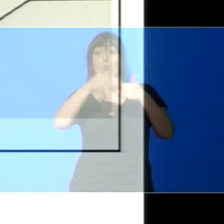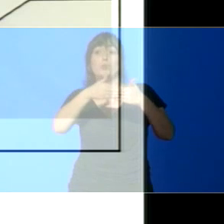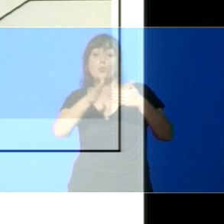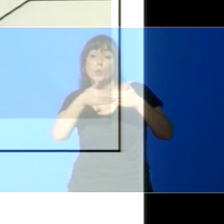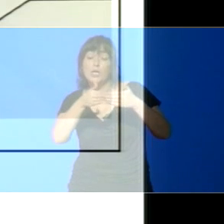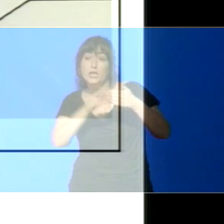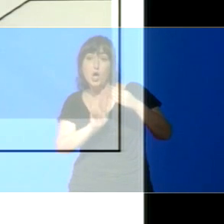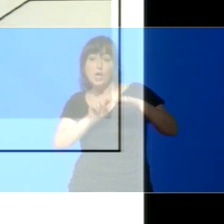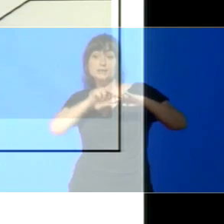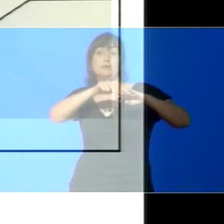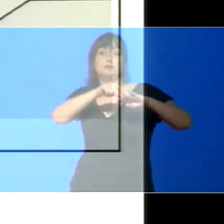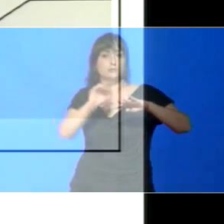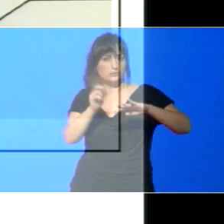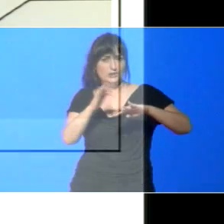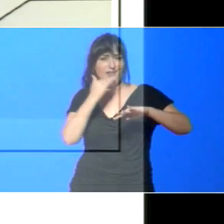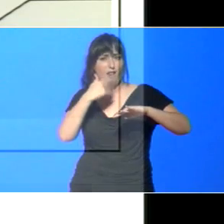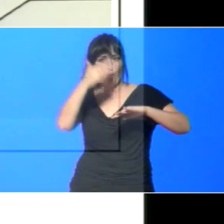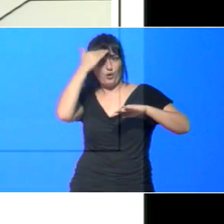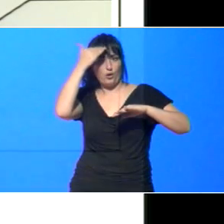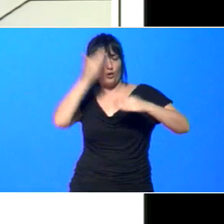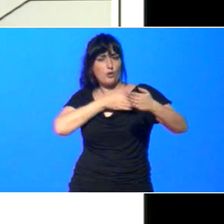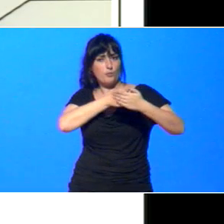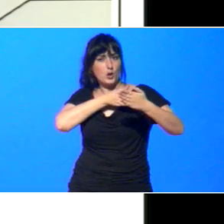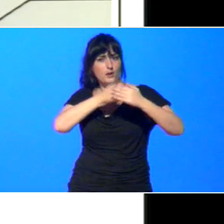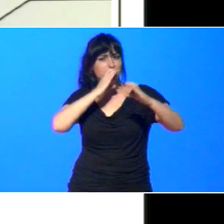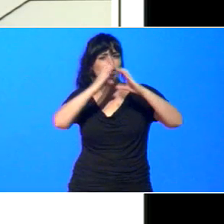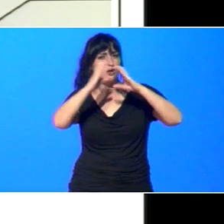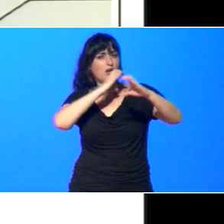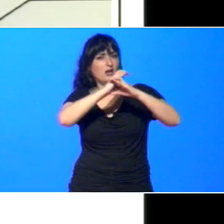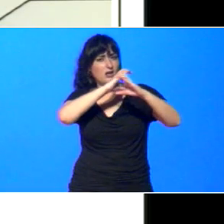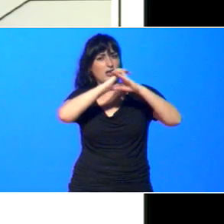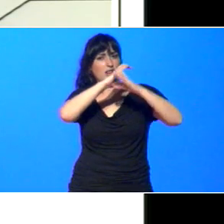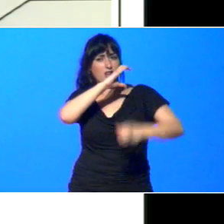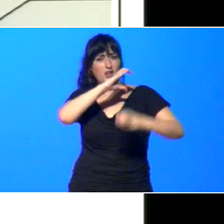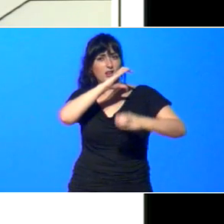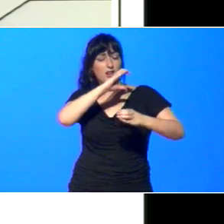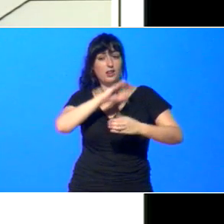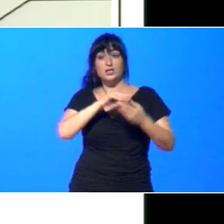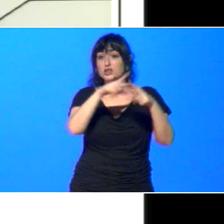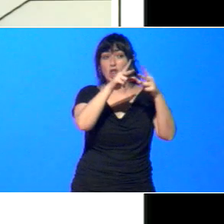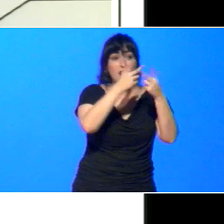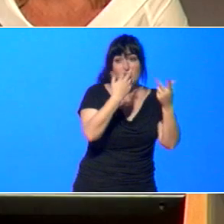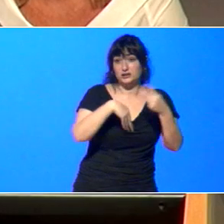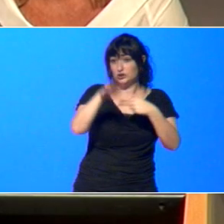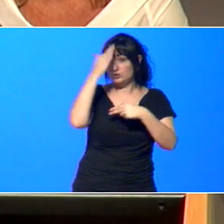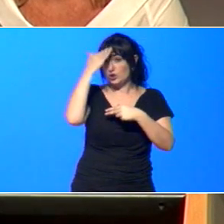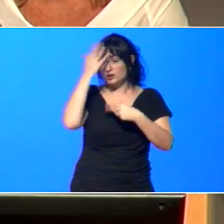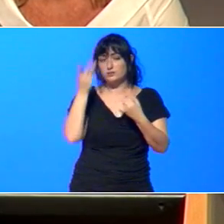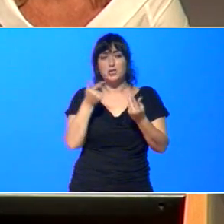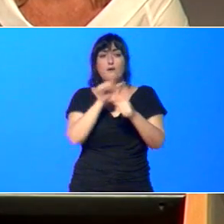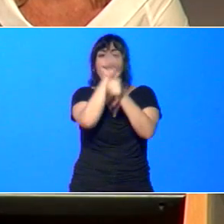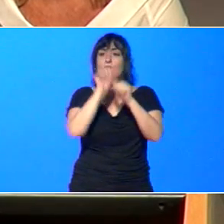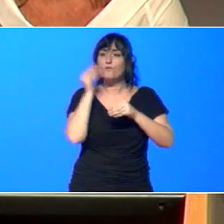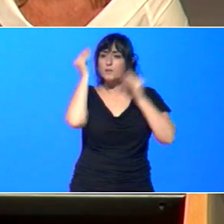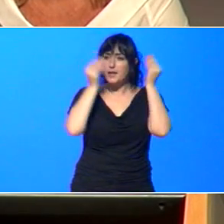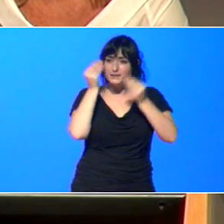cognitiva, de esas barreras en la comunicación, de esas barreras sociales, cognitivas, es decir, de una forma de pensar y de